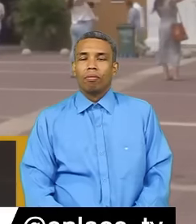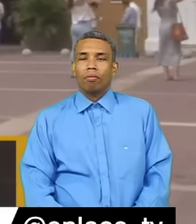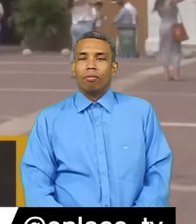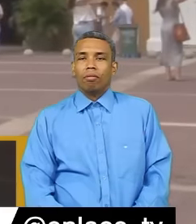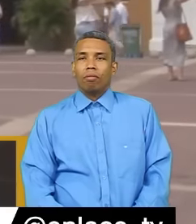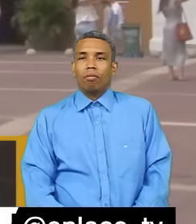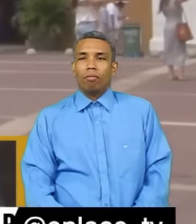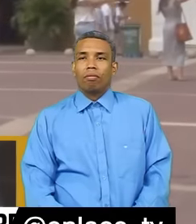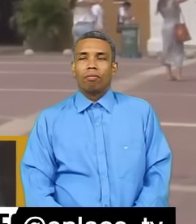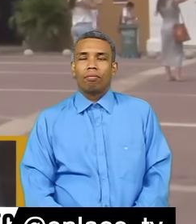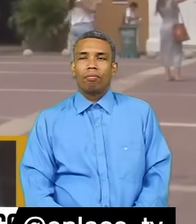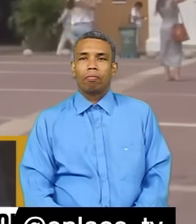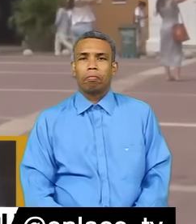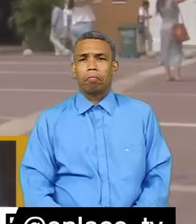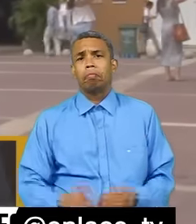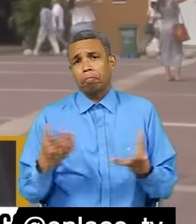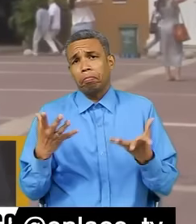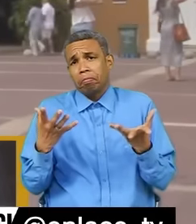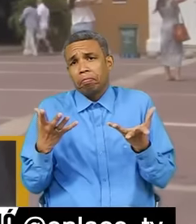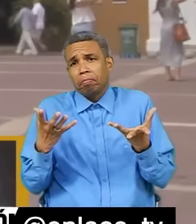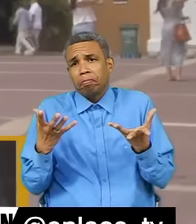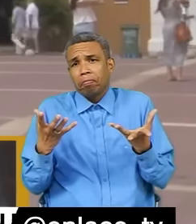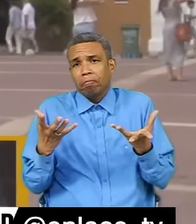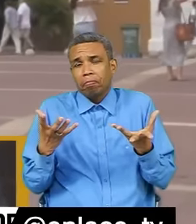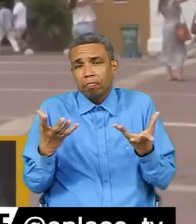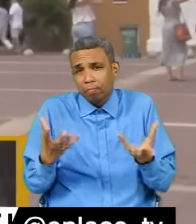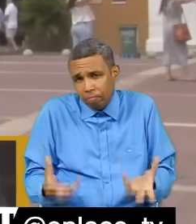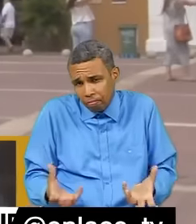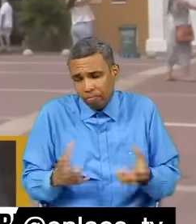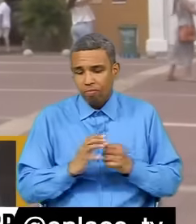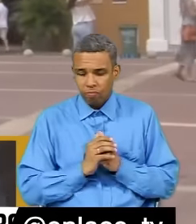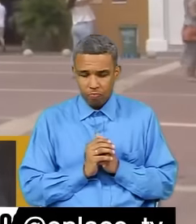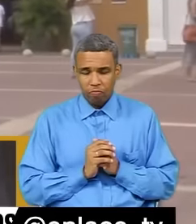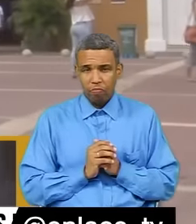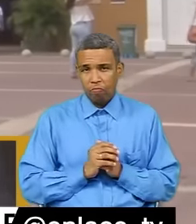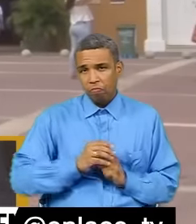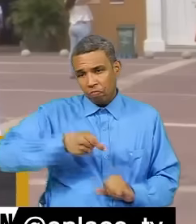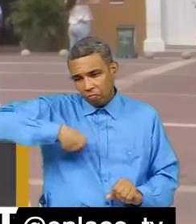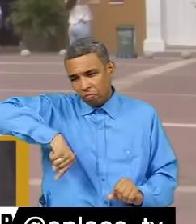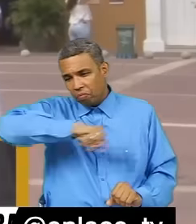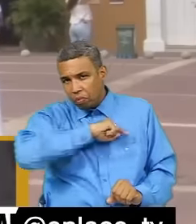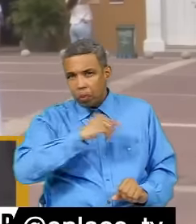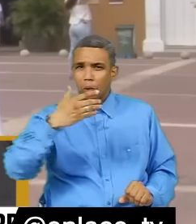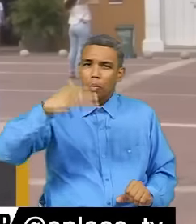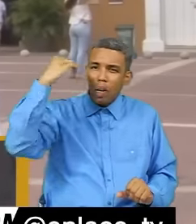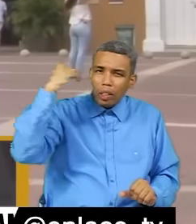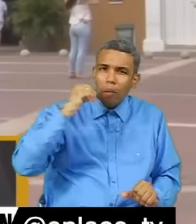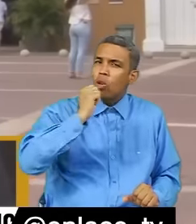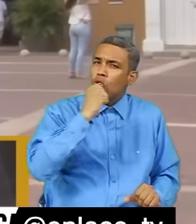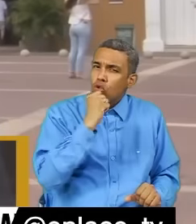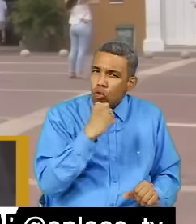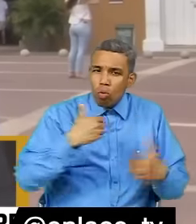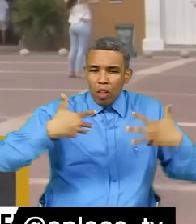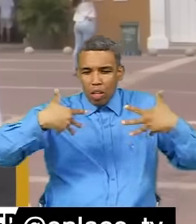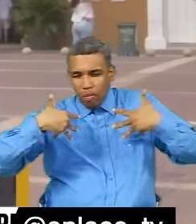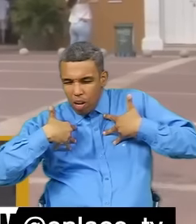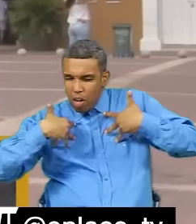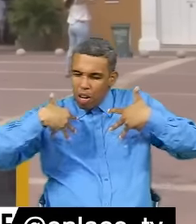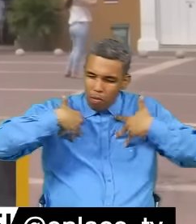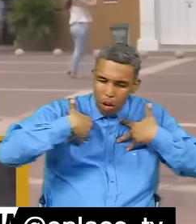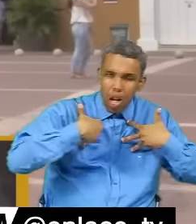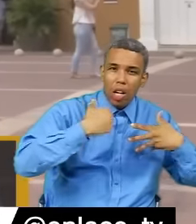al señor presidente que de la región queremos hacer parte efectiva en todas esas instancias que van a crear. Yo